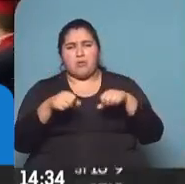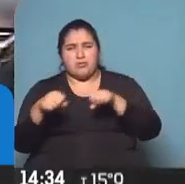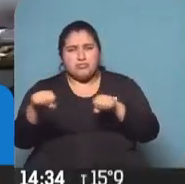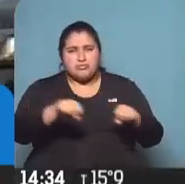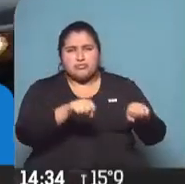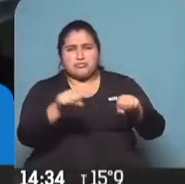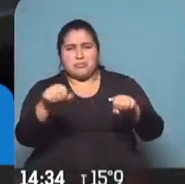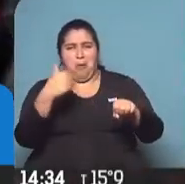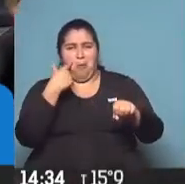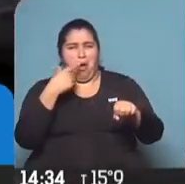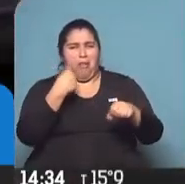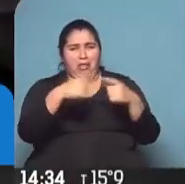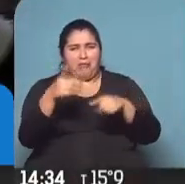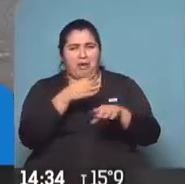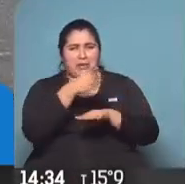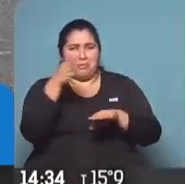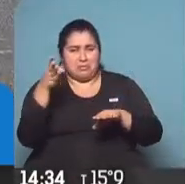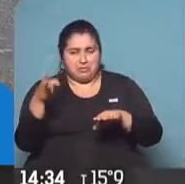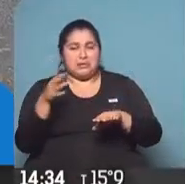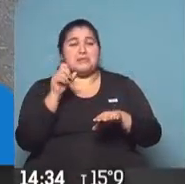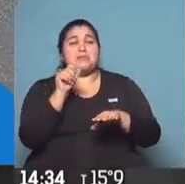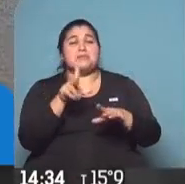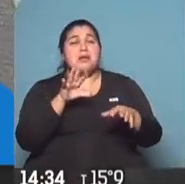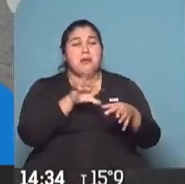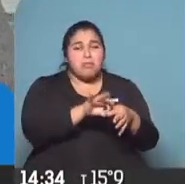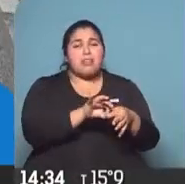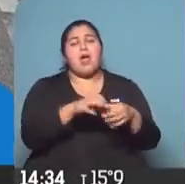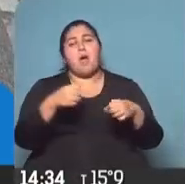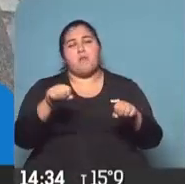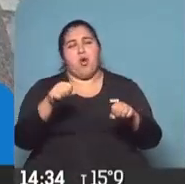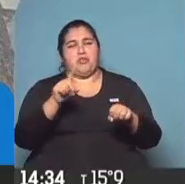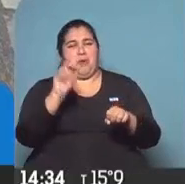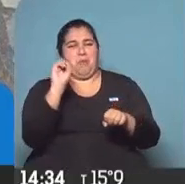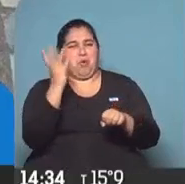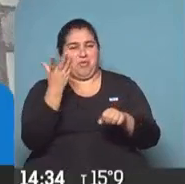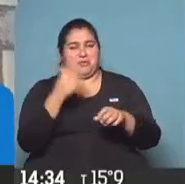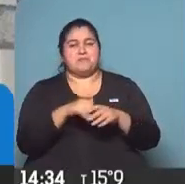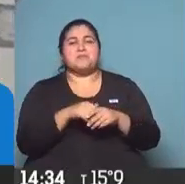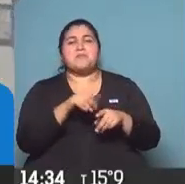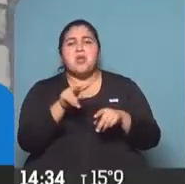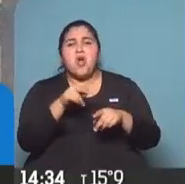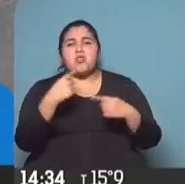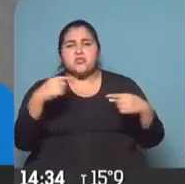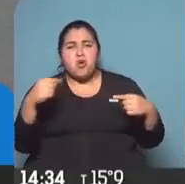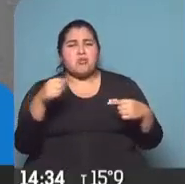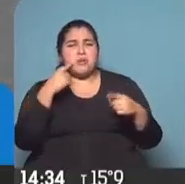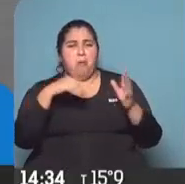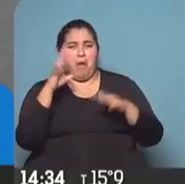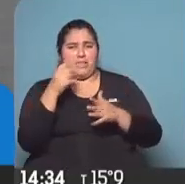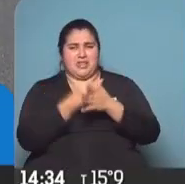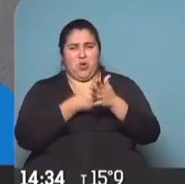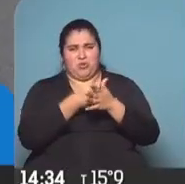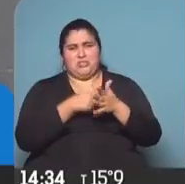una amplia gama de requerimientos de absorción transportando motos de agua de última generación ambos destinadas para la lucha contra el